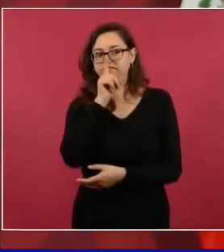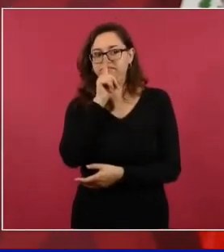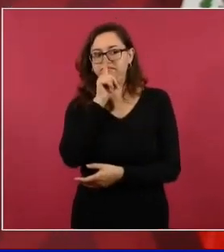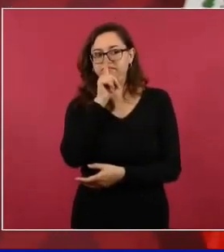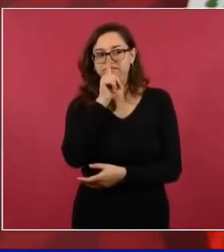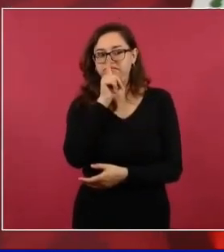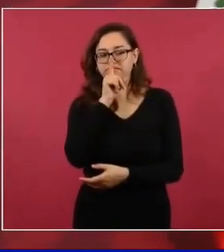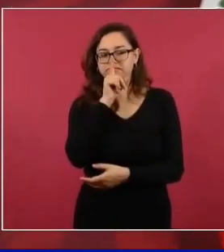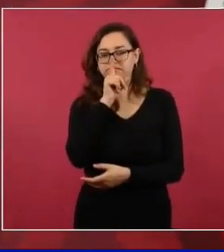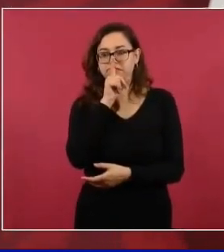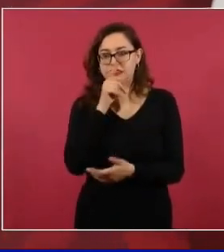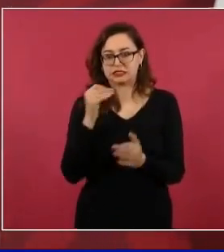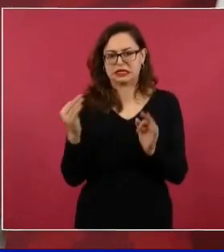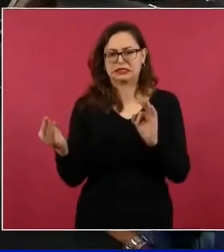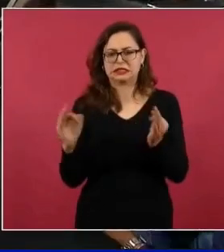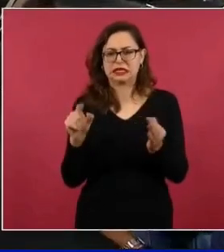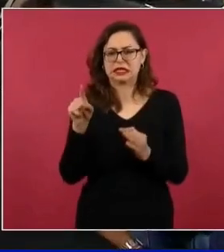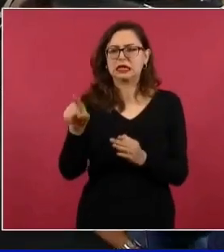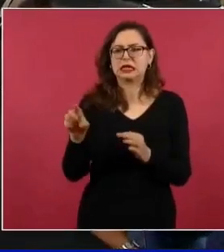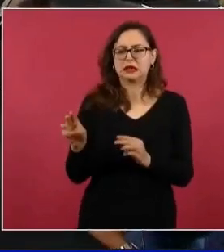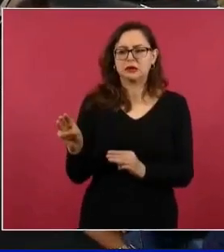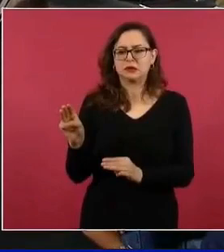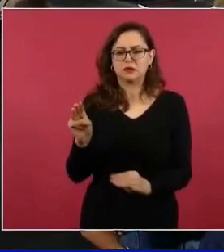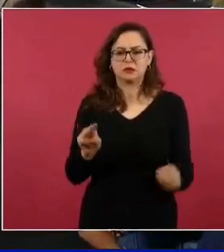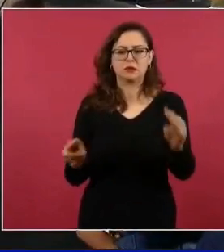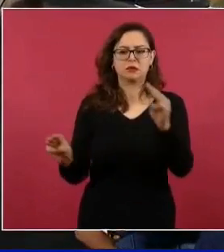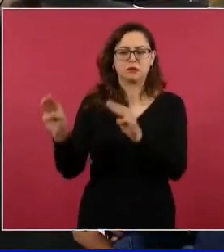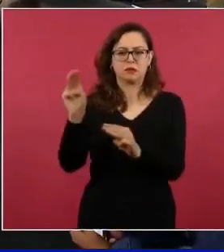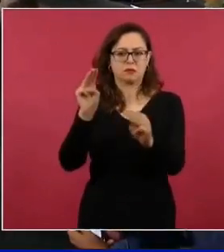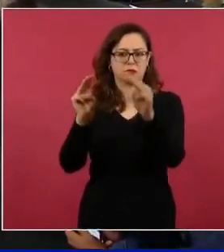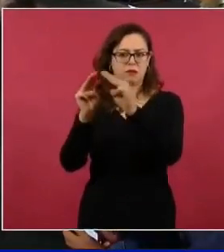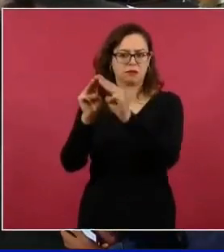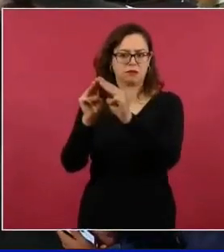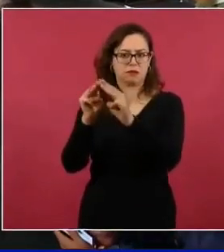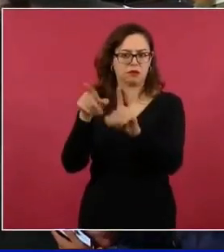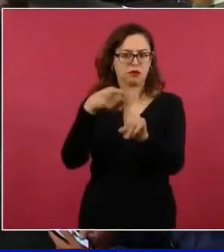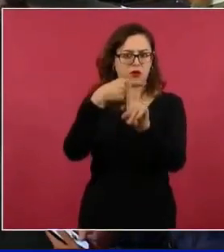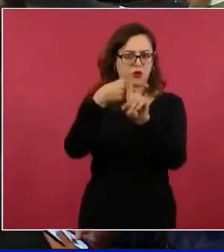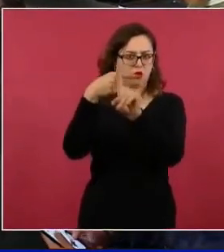en el Cerro de las Cruces.